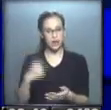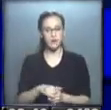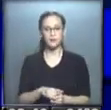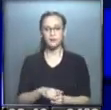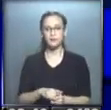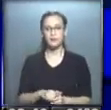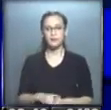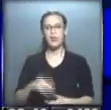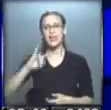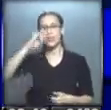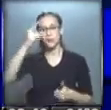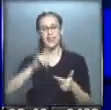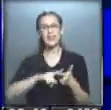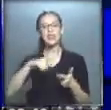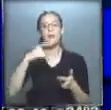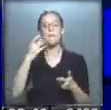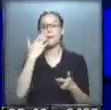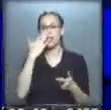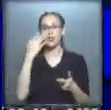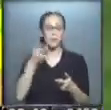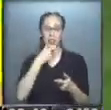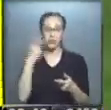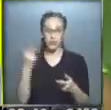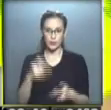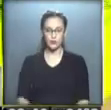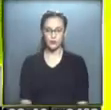caso, Independiente Rivadavia de Mendoza frente al Vecino.